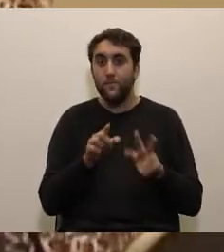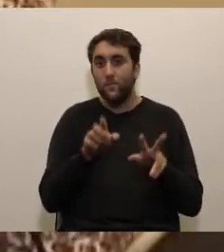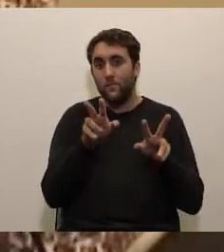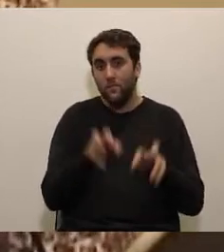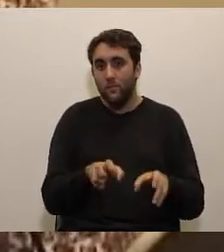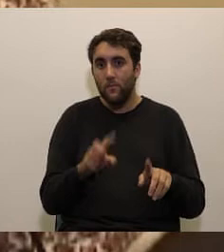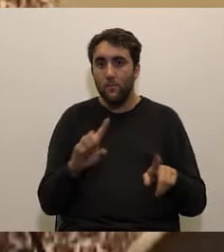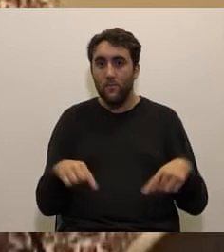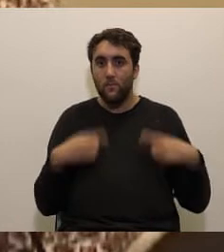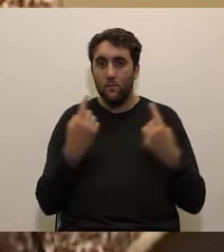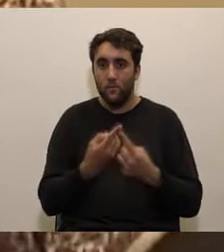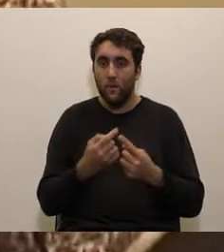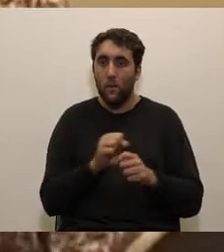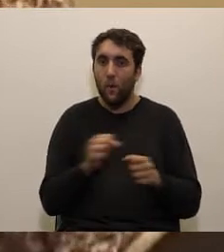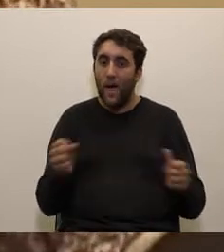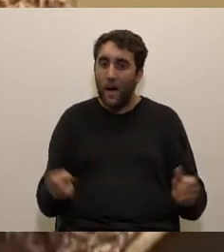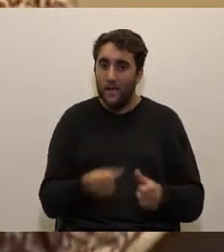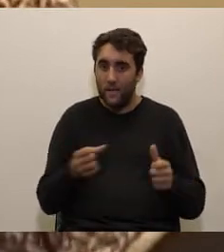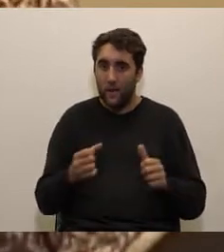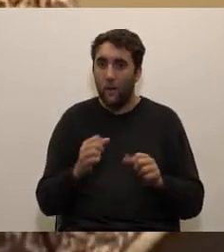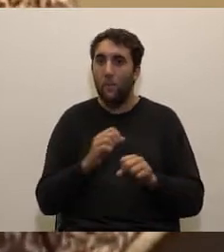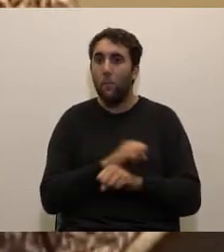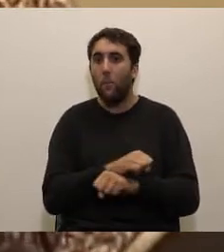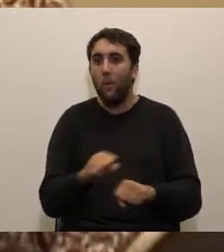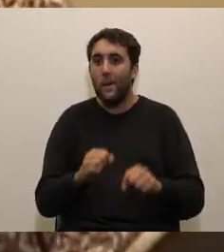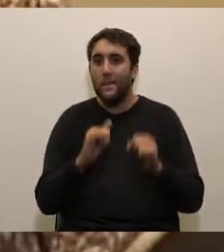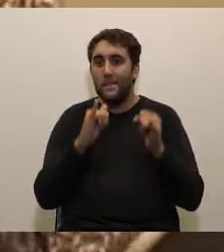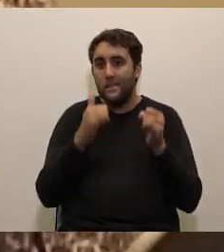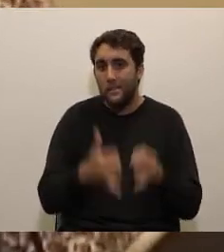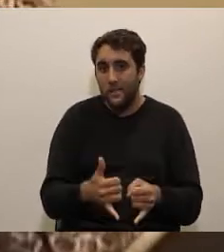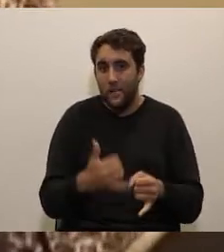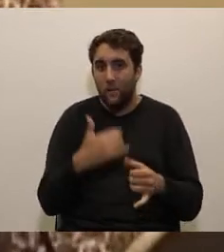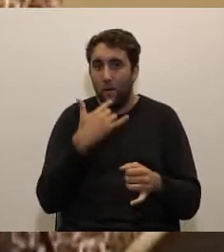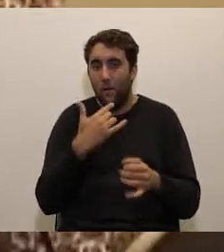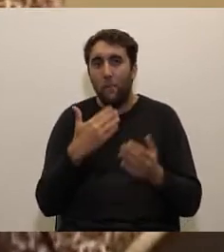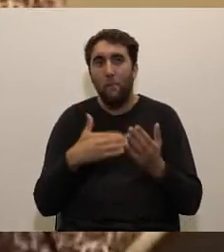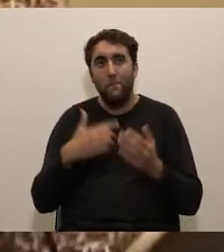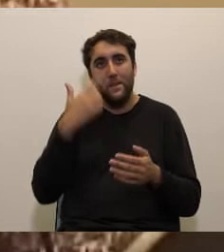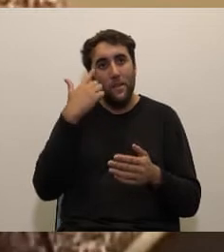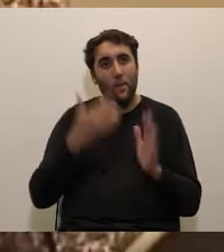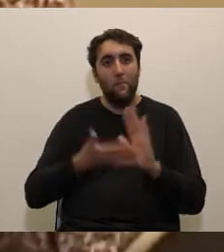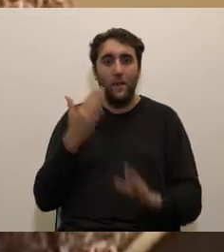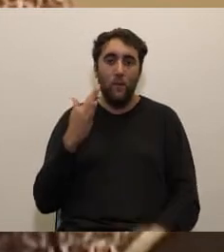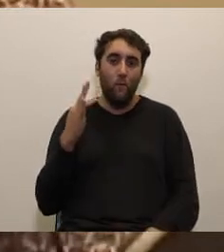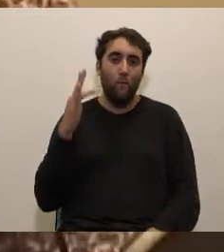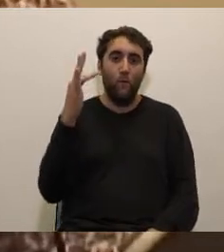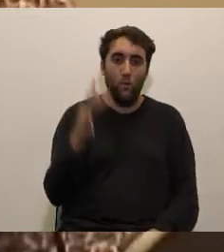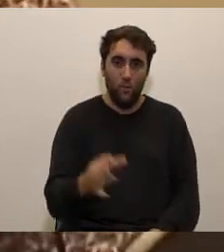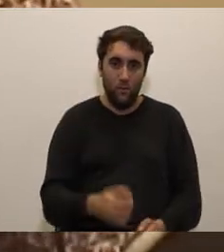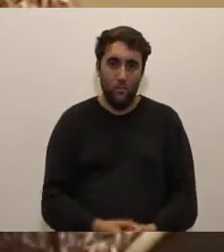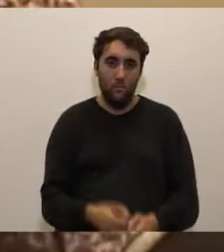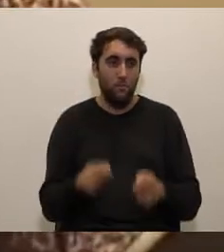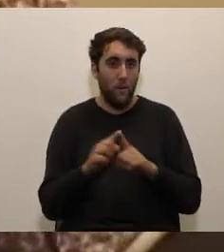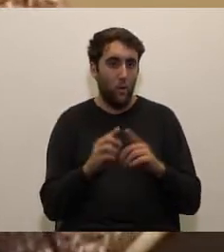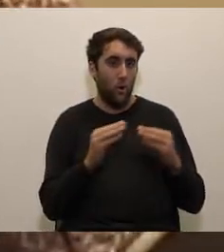para que lo que hacemos tenga también un impacto más a largo plazo. Es decir, como decía el